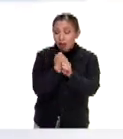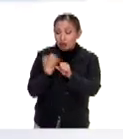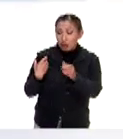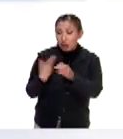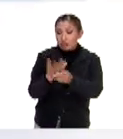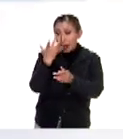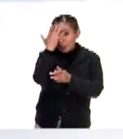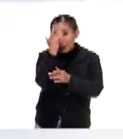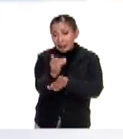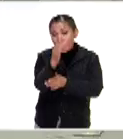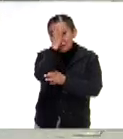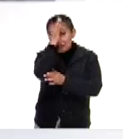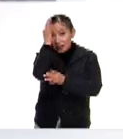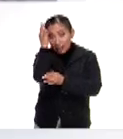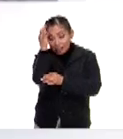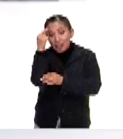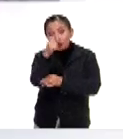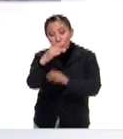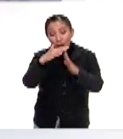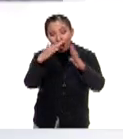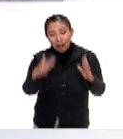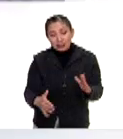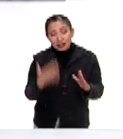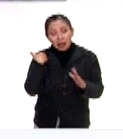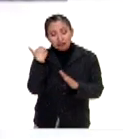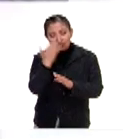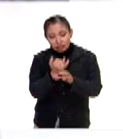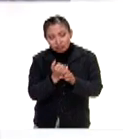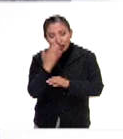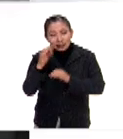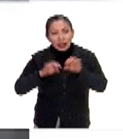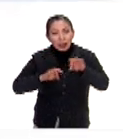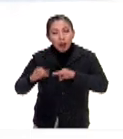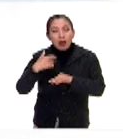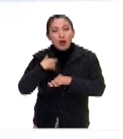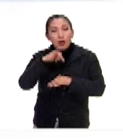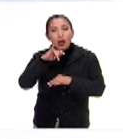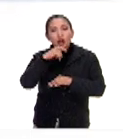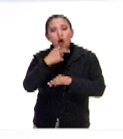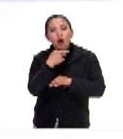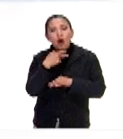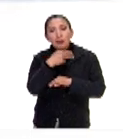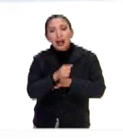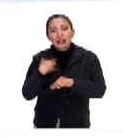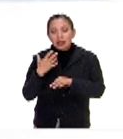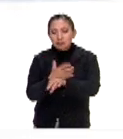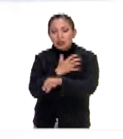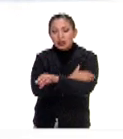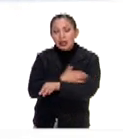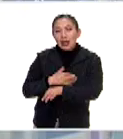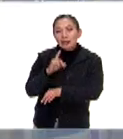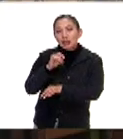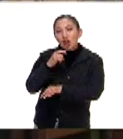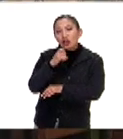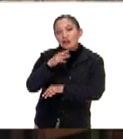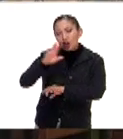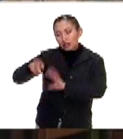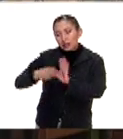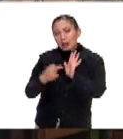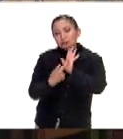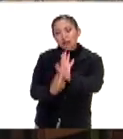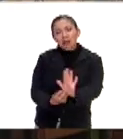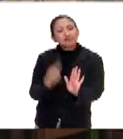la magia de Frida, en su casa estudio construida por Juan O'Gorman y acompañada por Diego Rivera, regresa